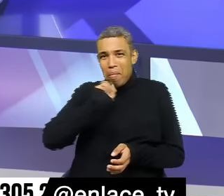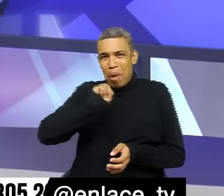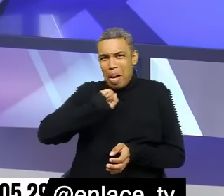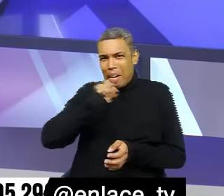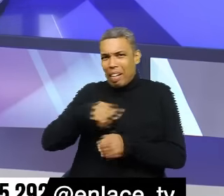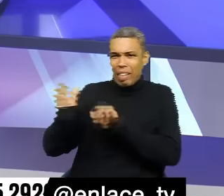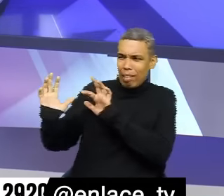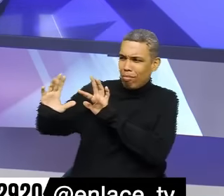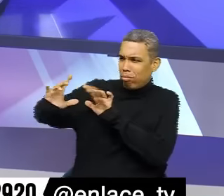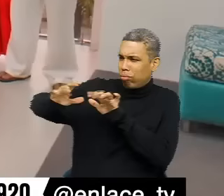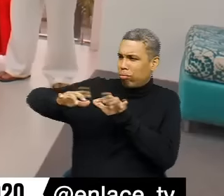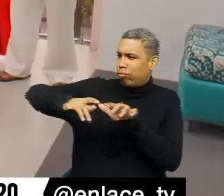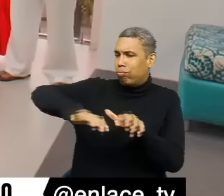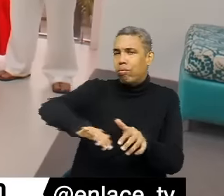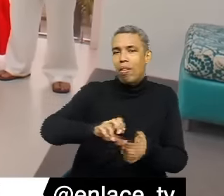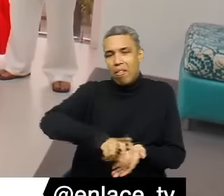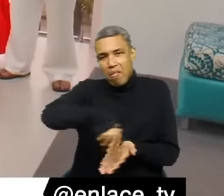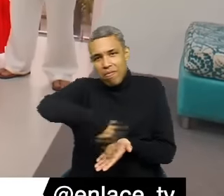mundial.